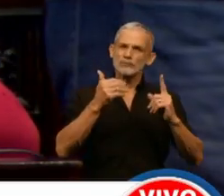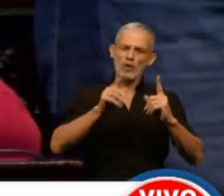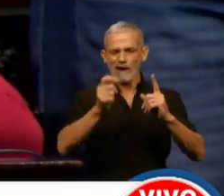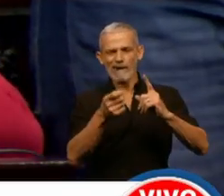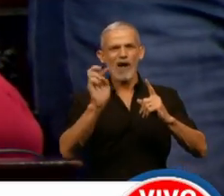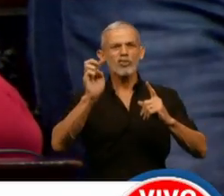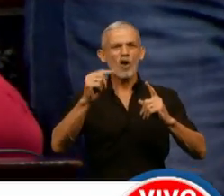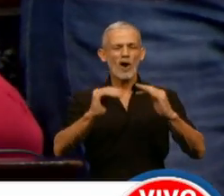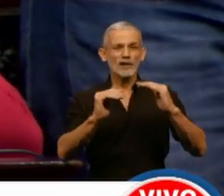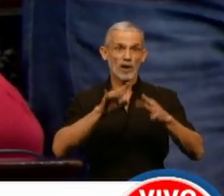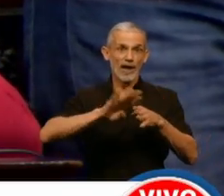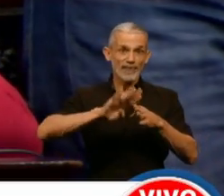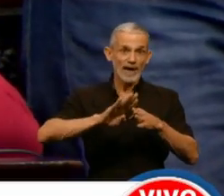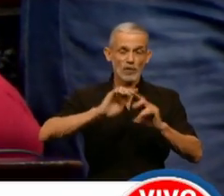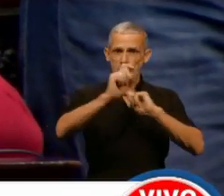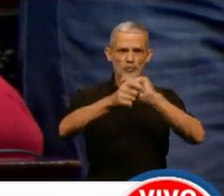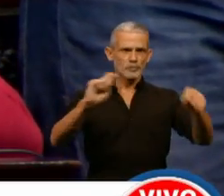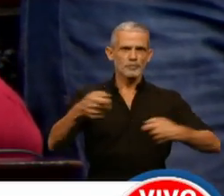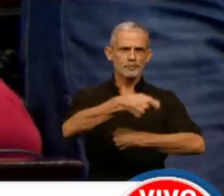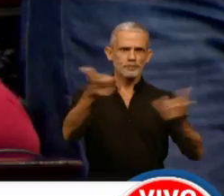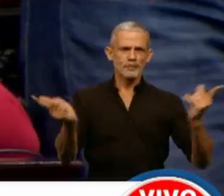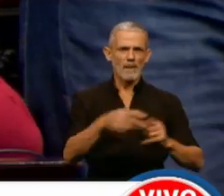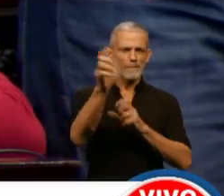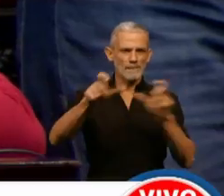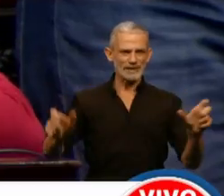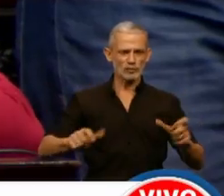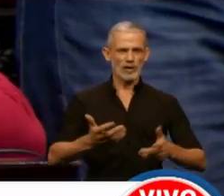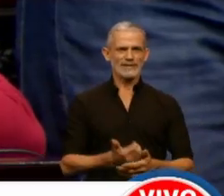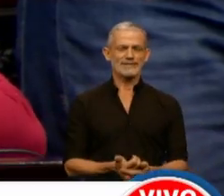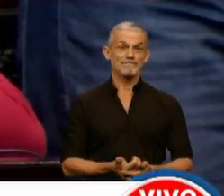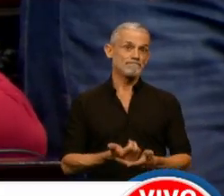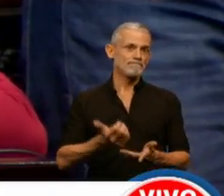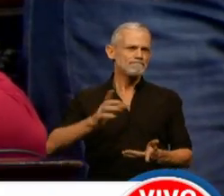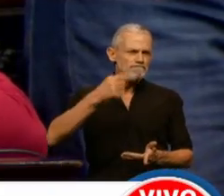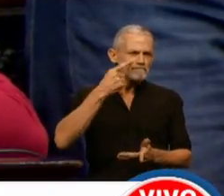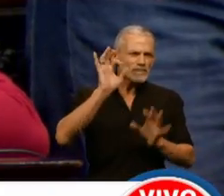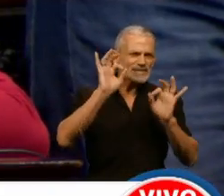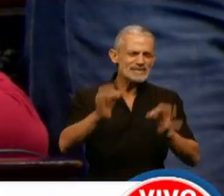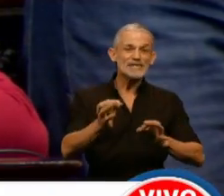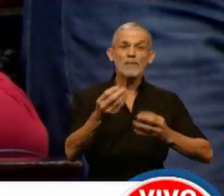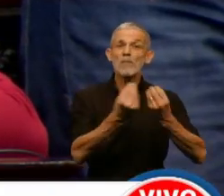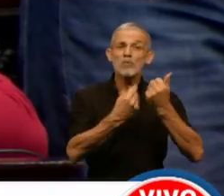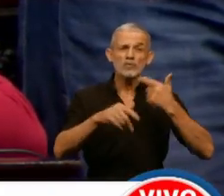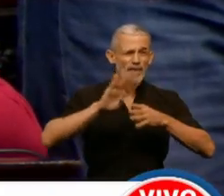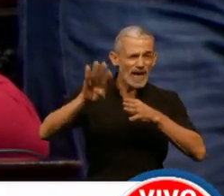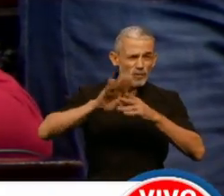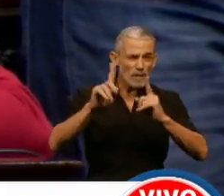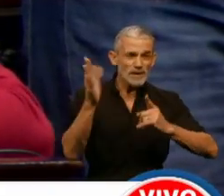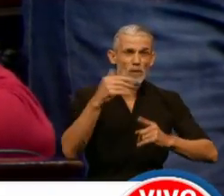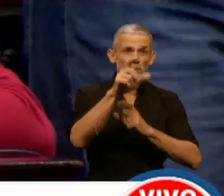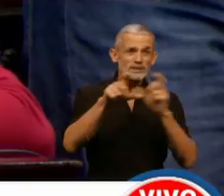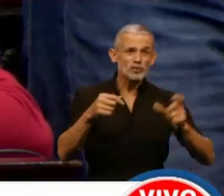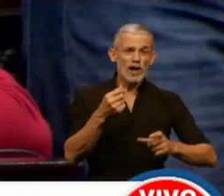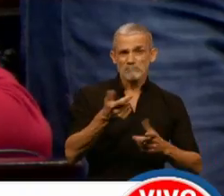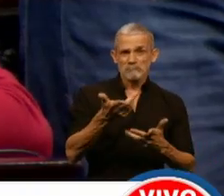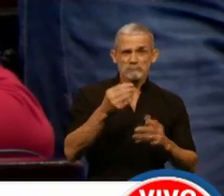toda esa deuda se pasó a usuarios y usuarias no sé si tomaron conocimiento que muchas de esas deudas los usuarios y las